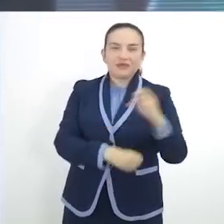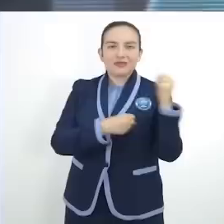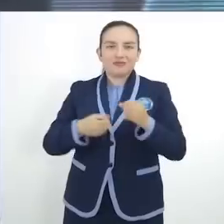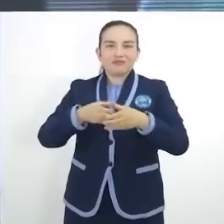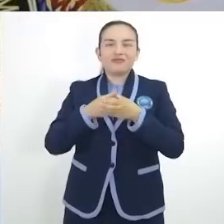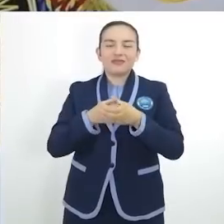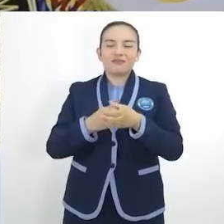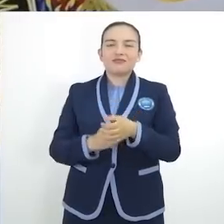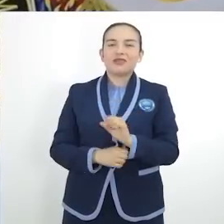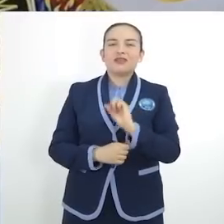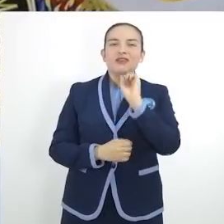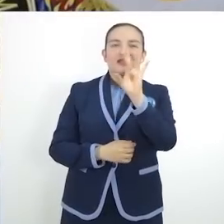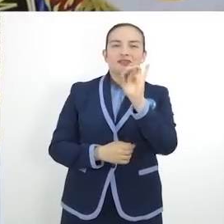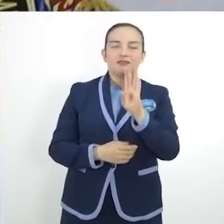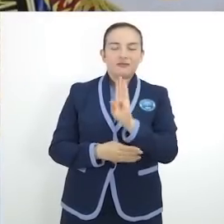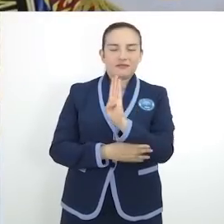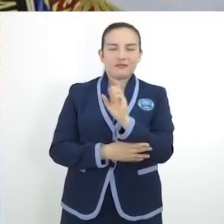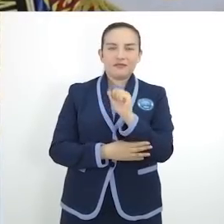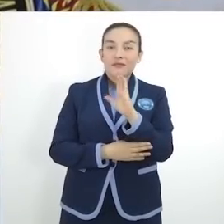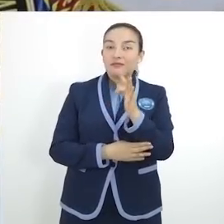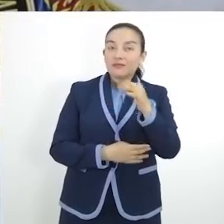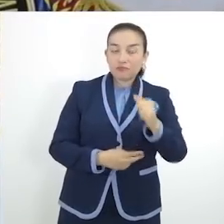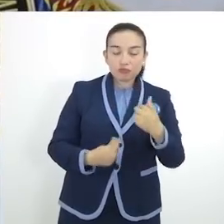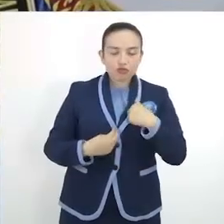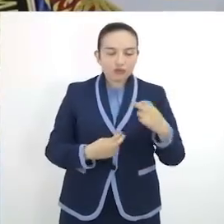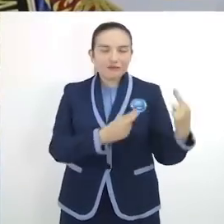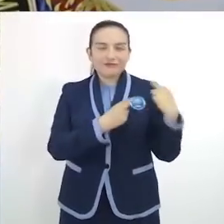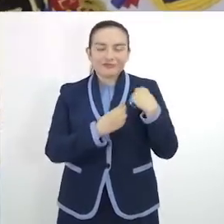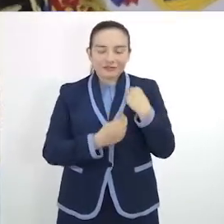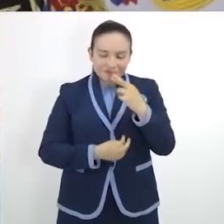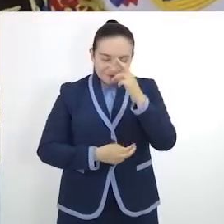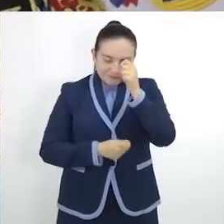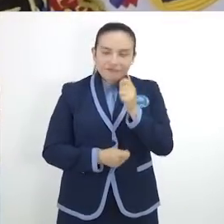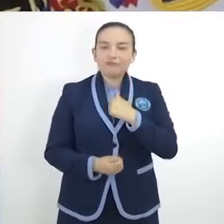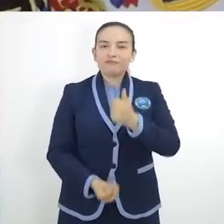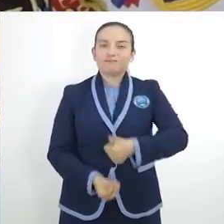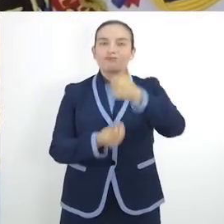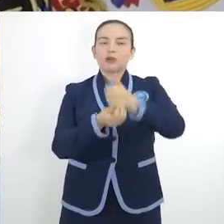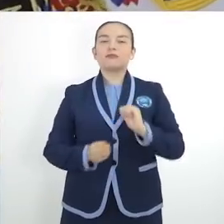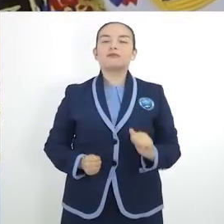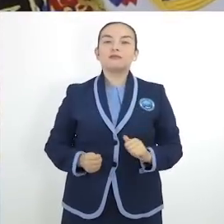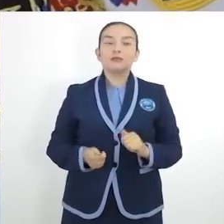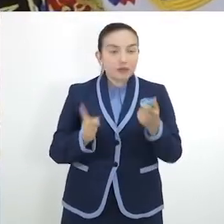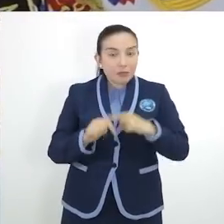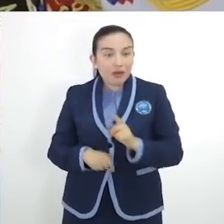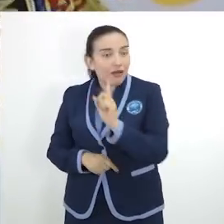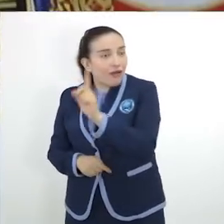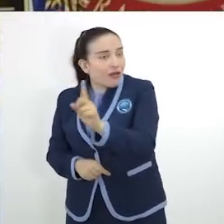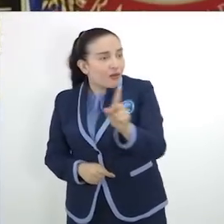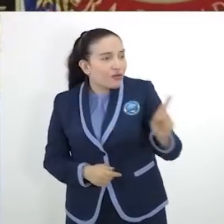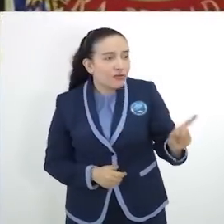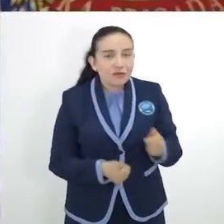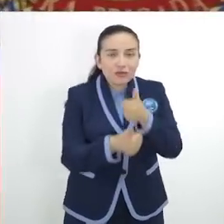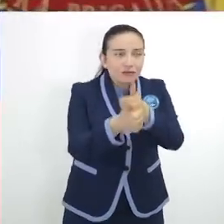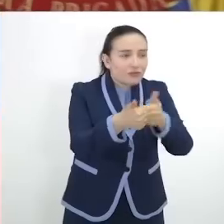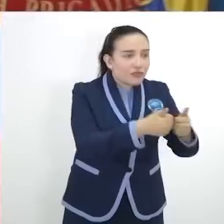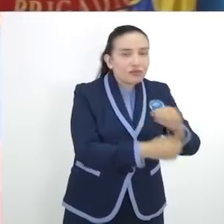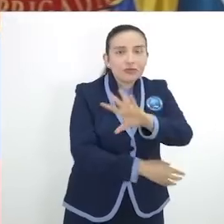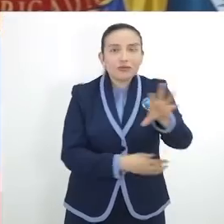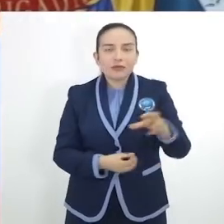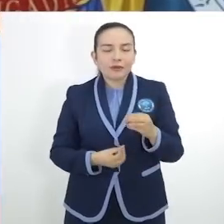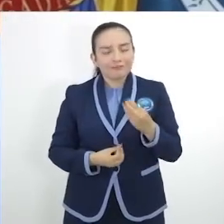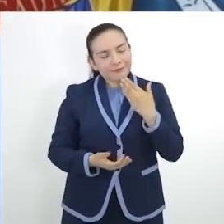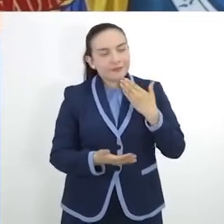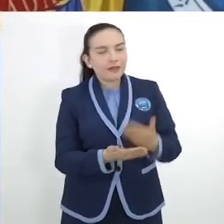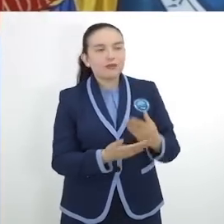ende al Batallón de Policía Militar número 15, quien me honro de comandar, y a cada uno de ustedes por brindarnos la oportunidad de